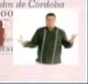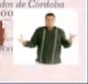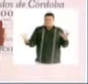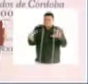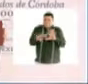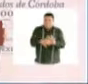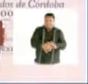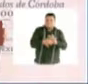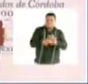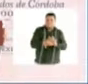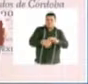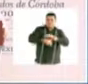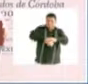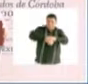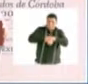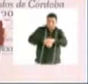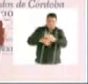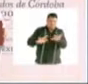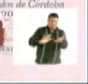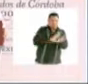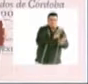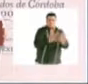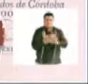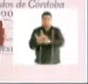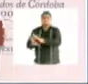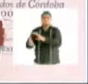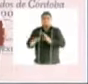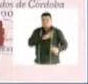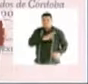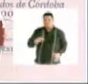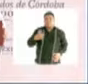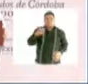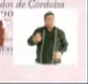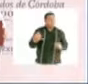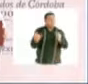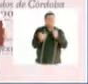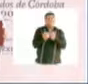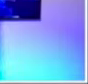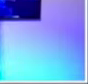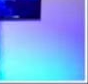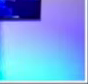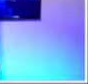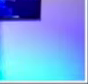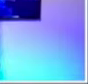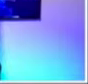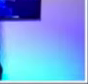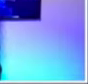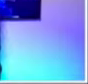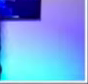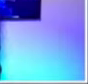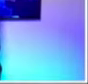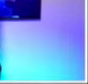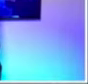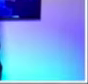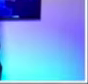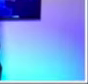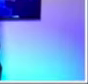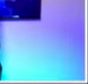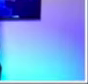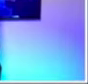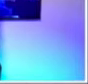Federal. ¿Qué tal la comida, Felipe? Me envidia mucho. No, uy, regresé con varios kilos de más. Oye,